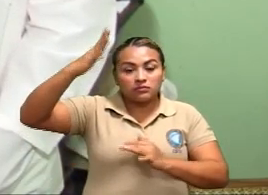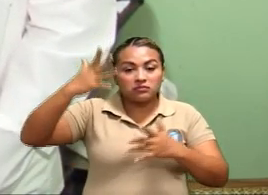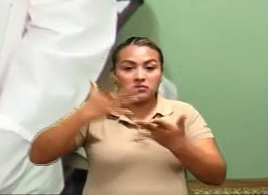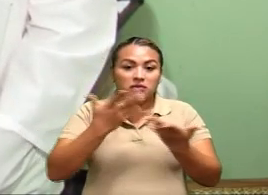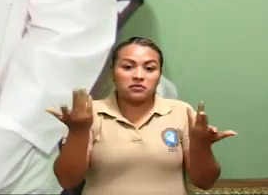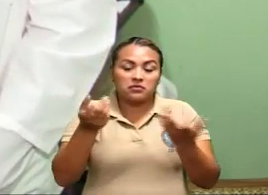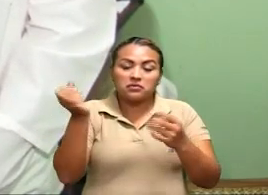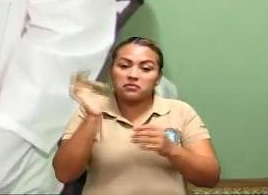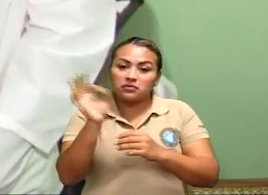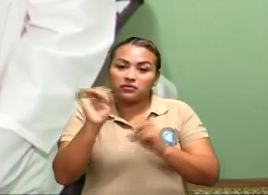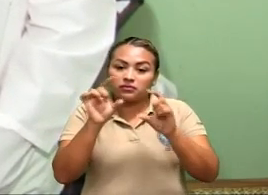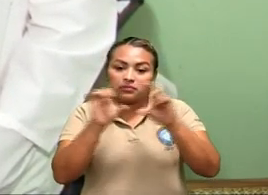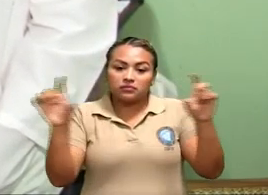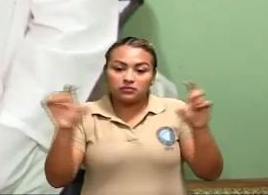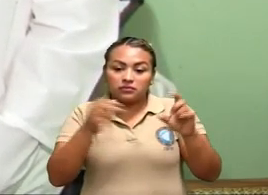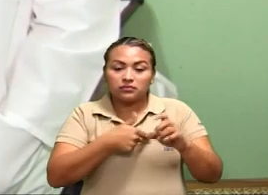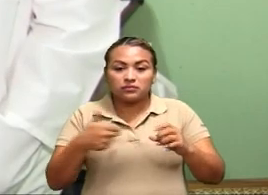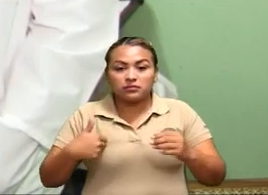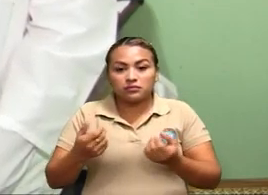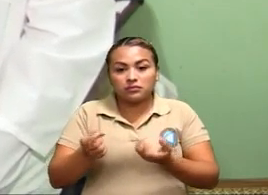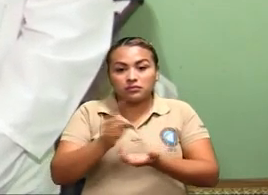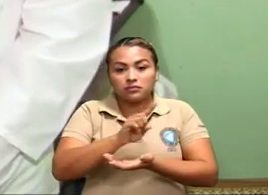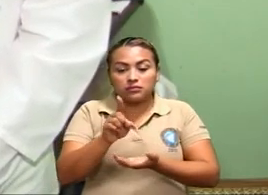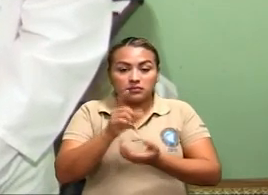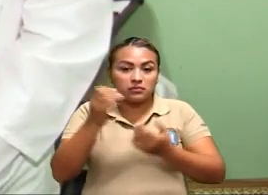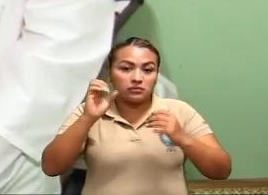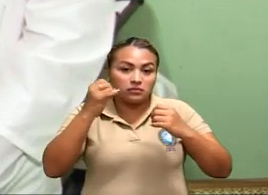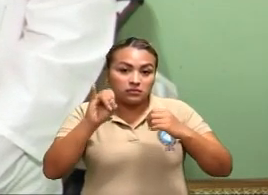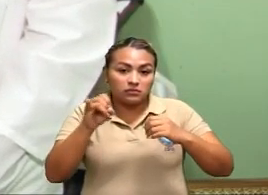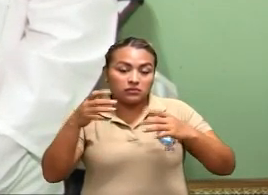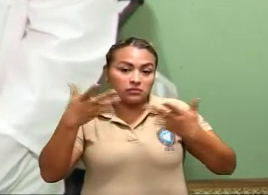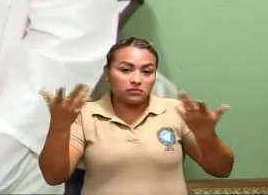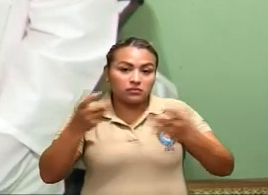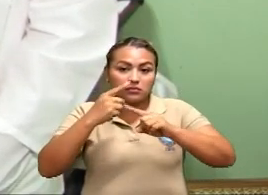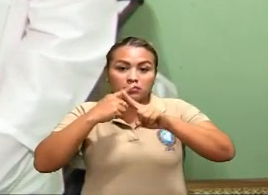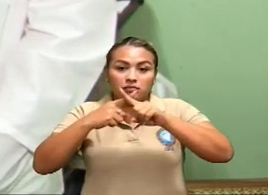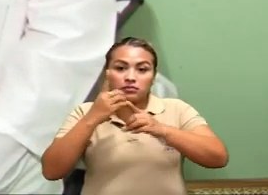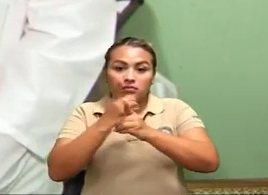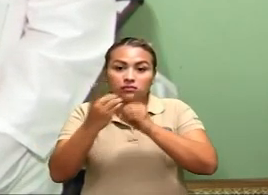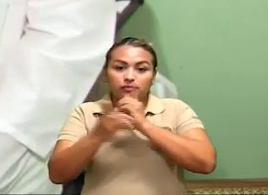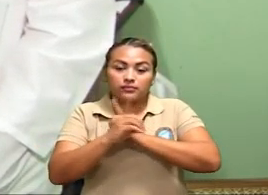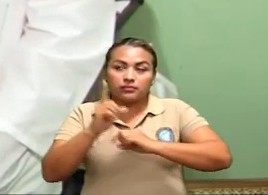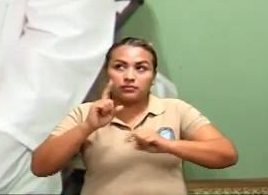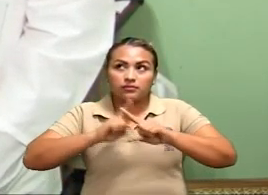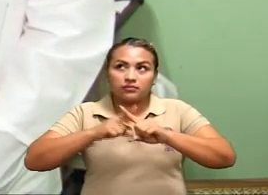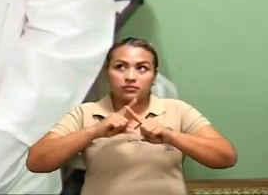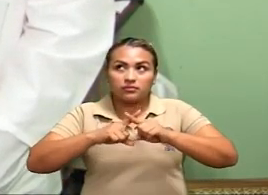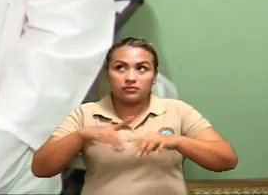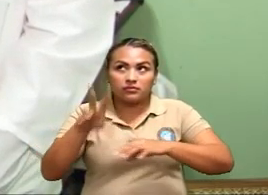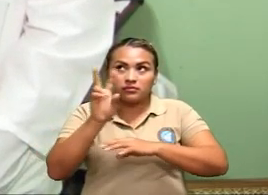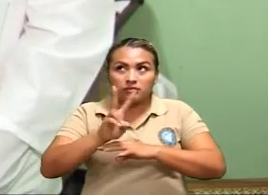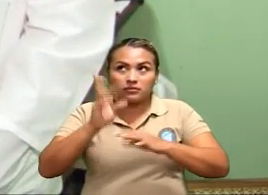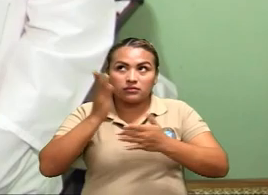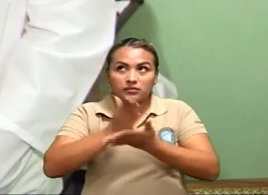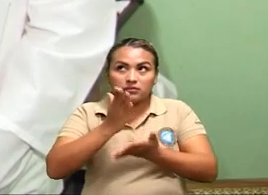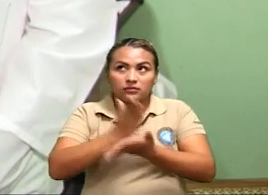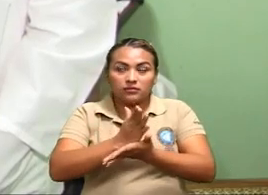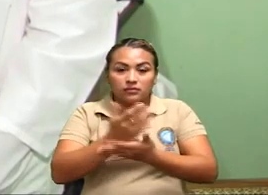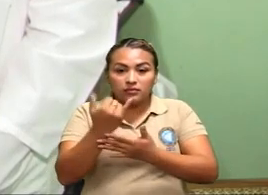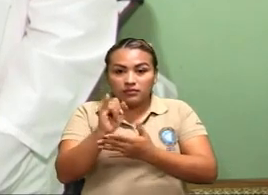fórmula. Para sacar la fórmula, si usted está en sobrepeso, tiene que multiplicar dos veces su estatura. Es decir, si